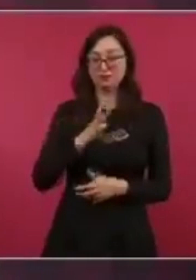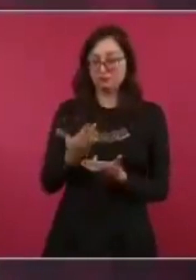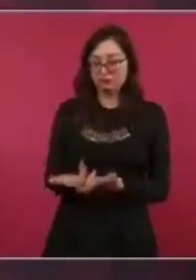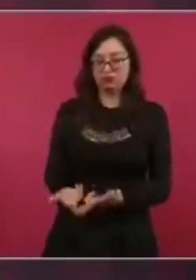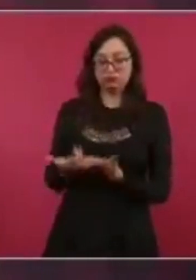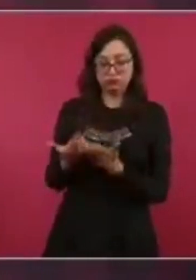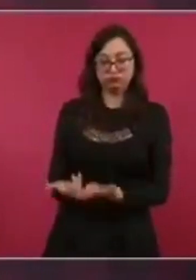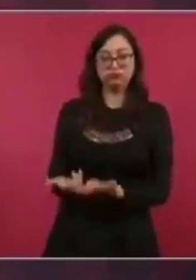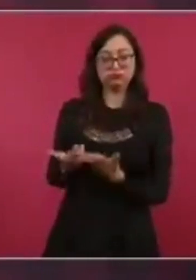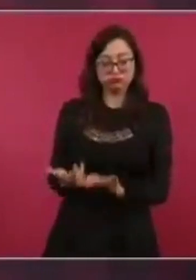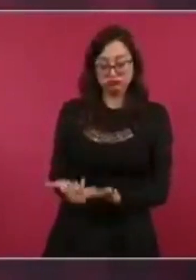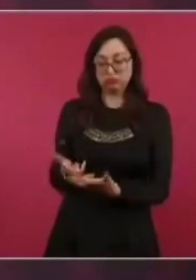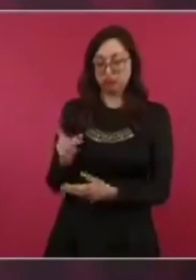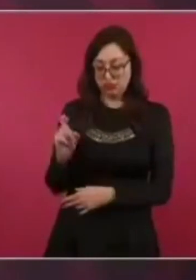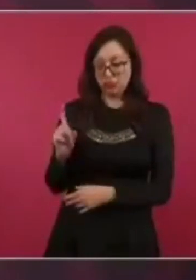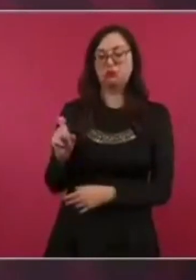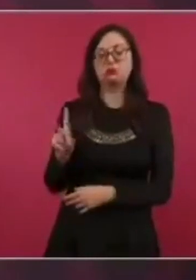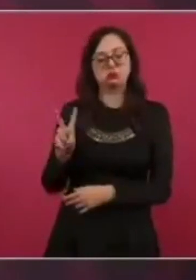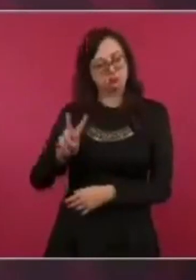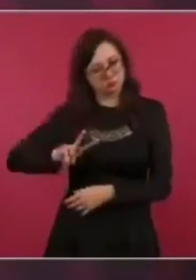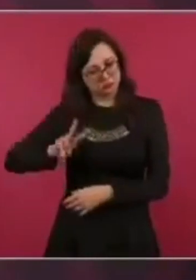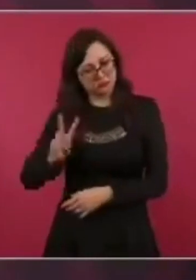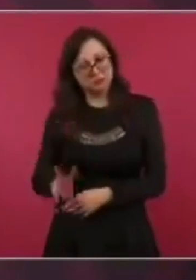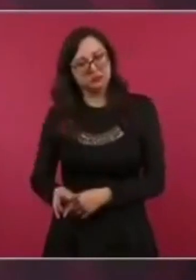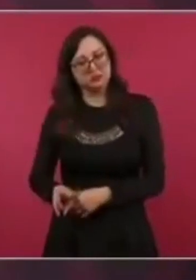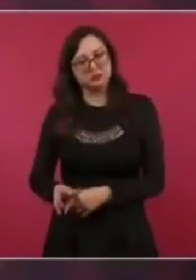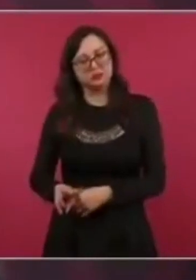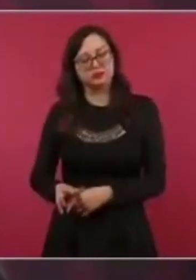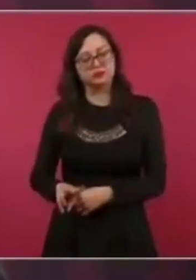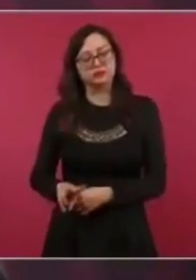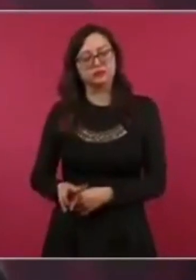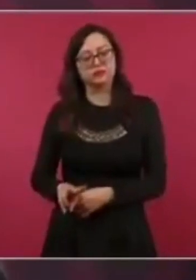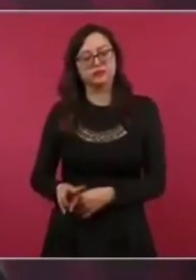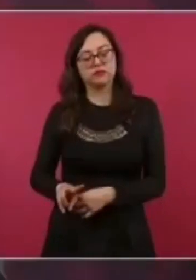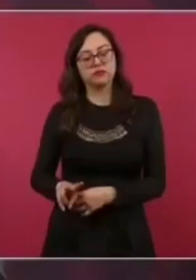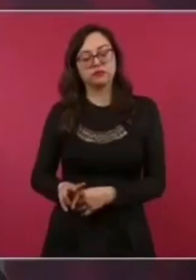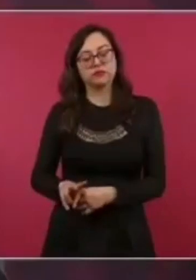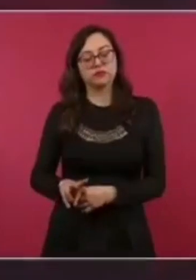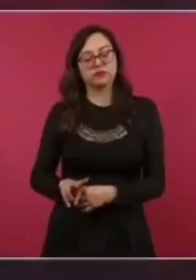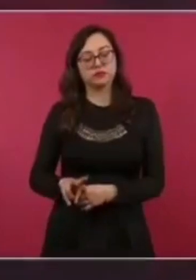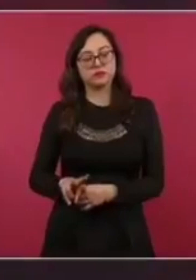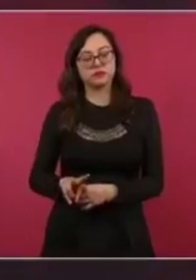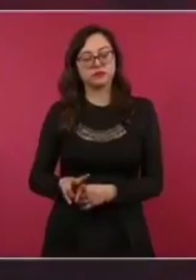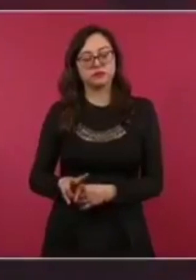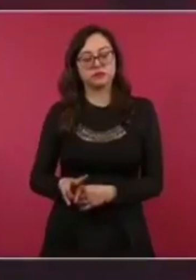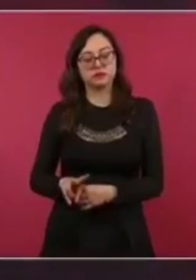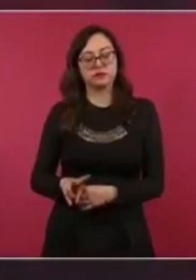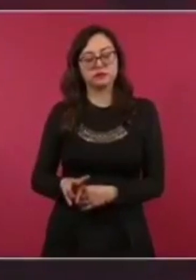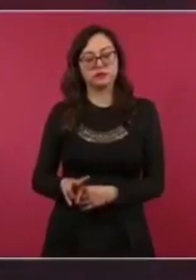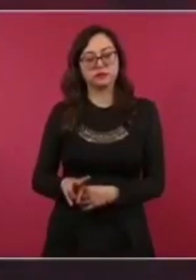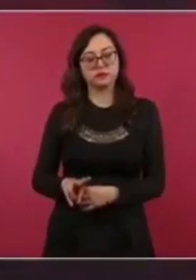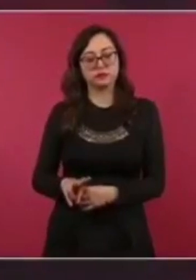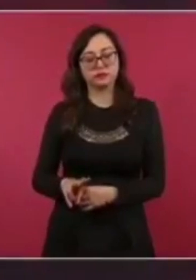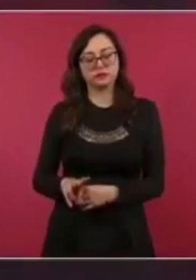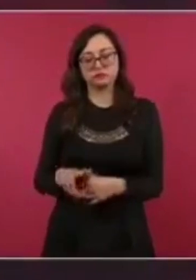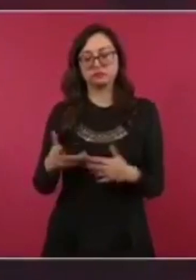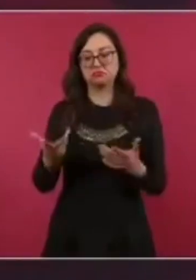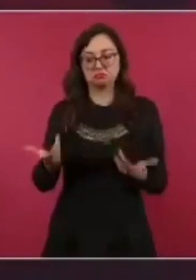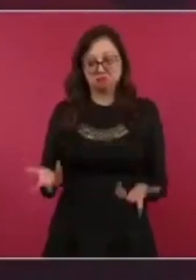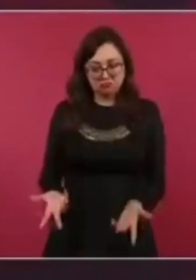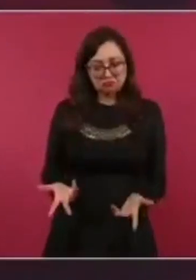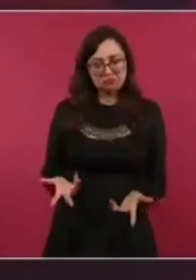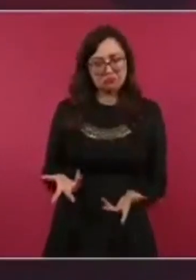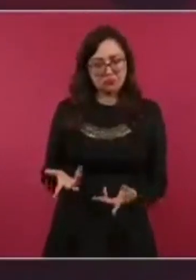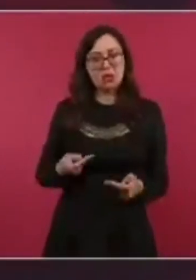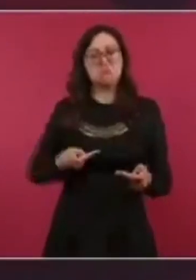bastante bastante agua tiene narita si se hace una buena